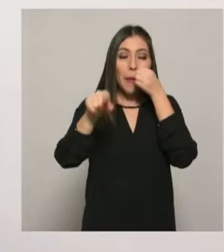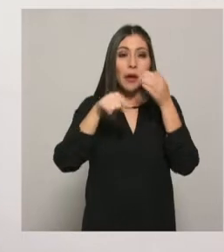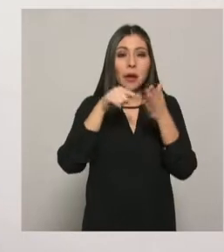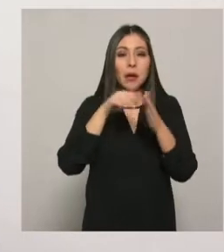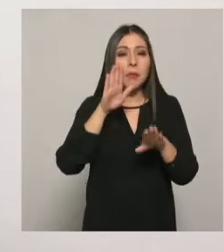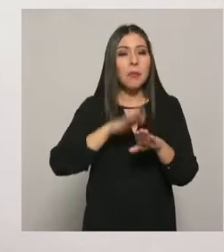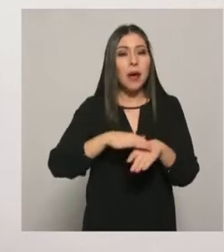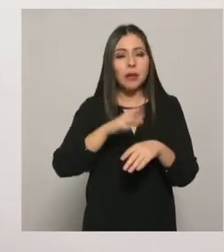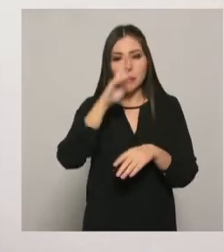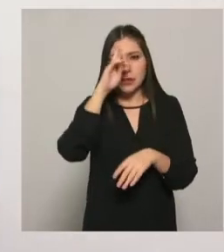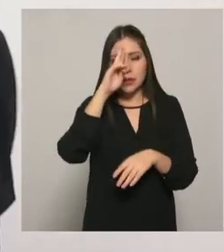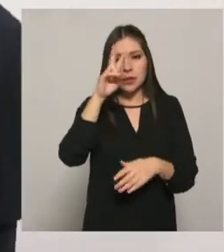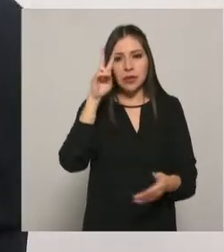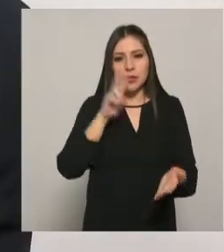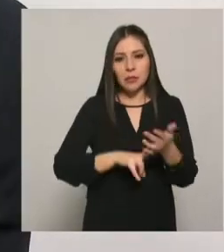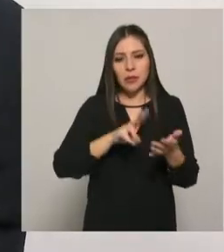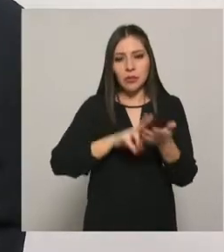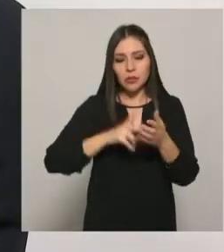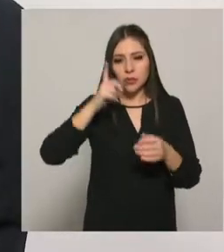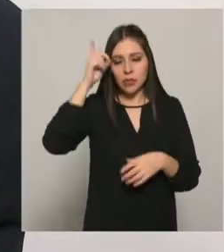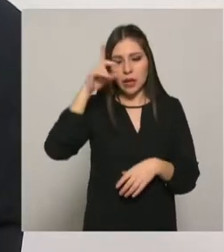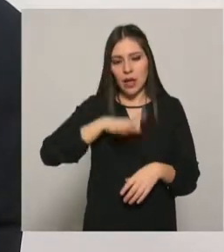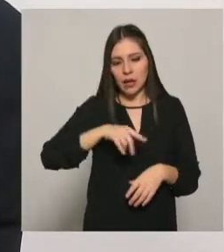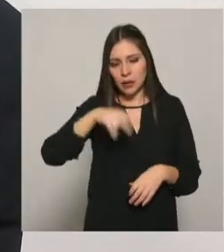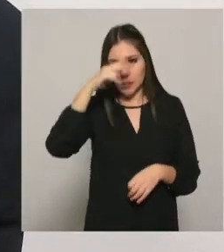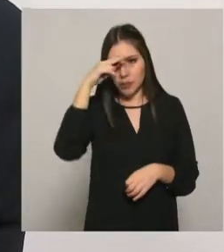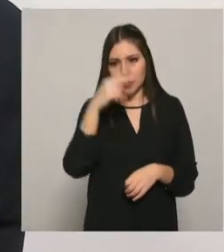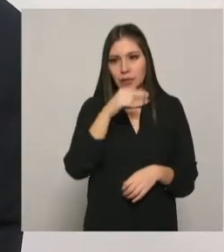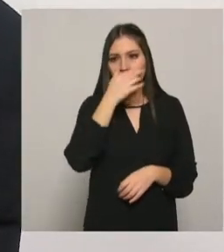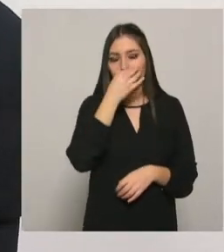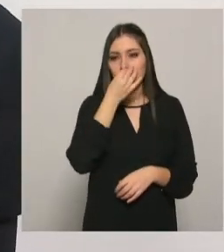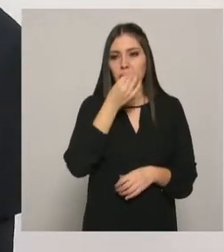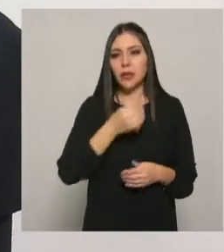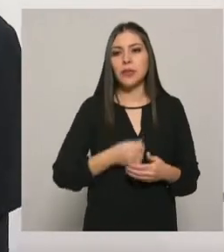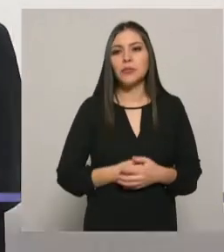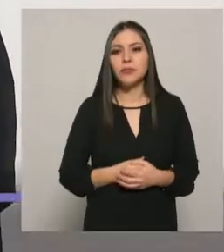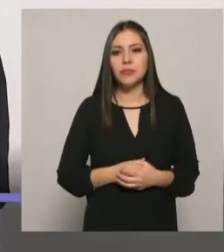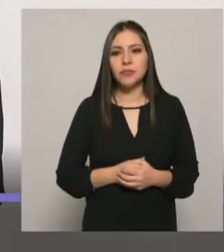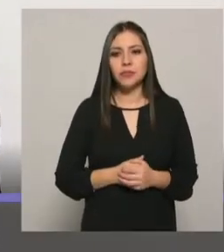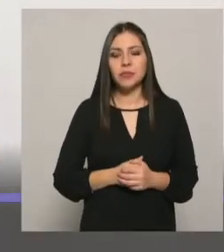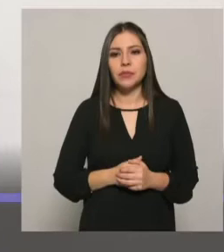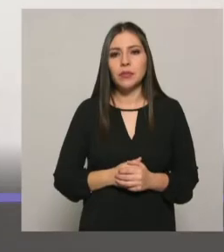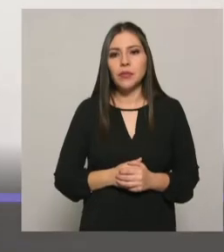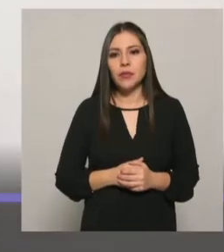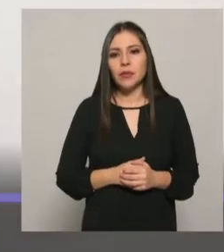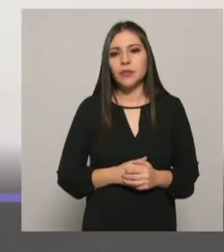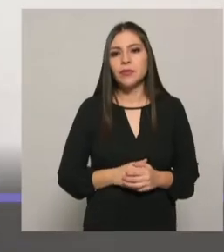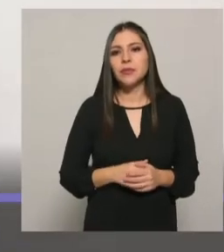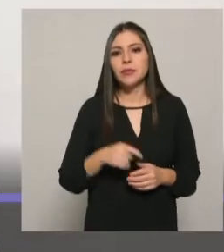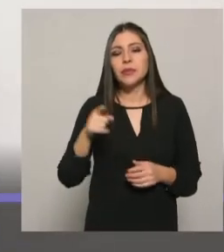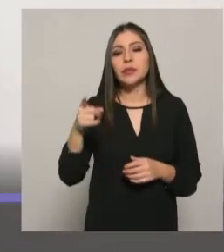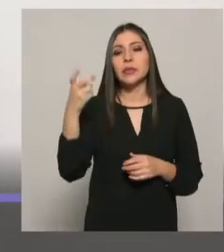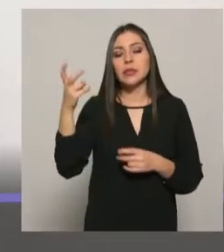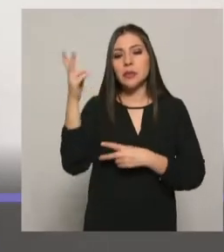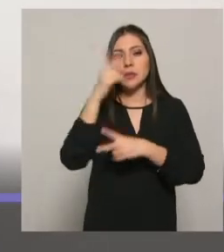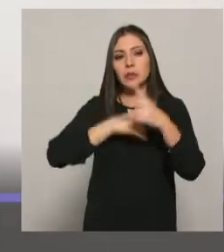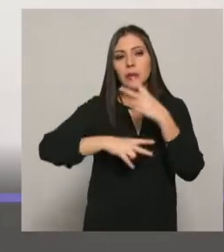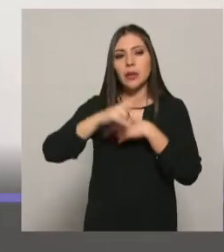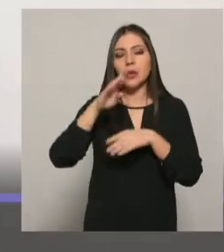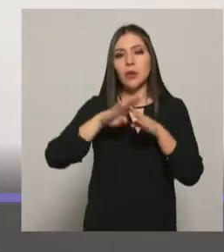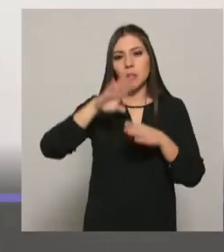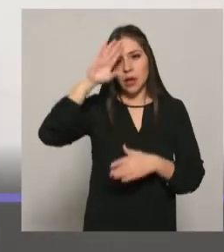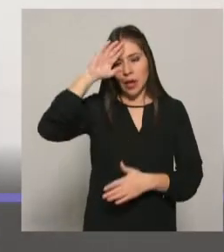prehispánico. Y tenemos cómo llegan el mundo católico, y son